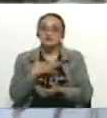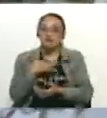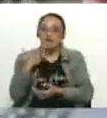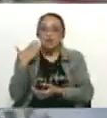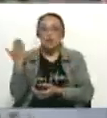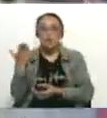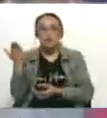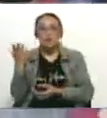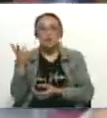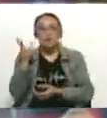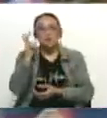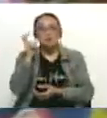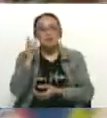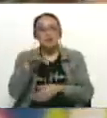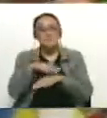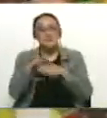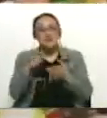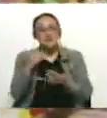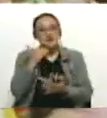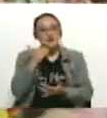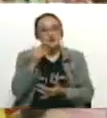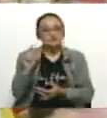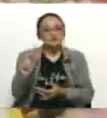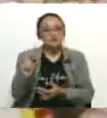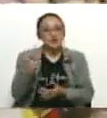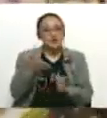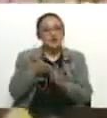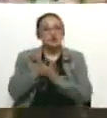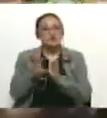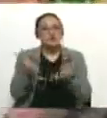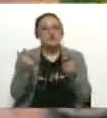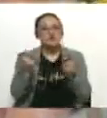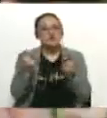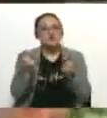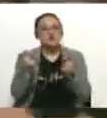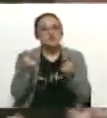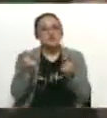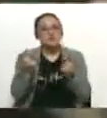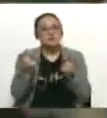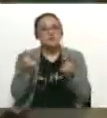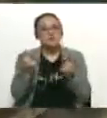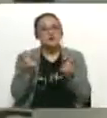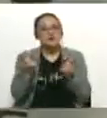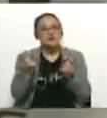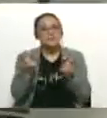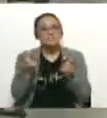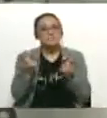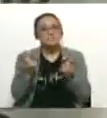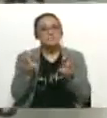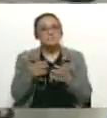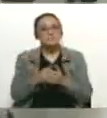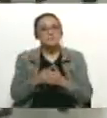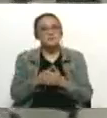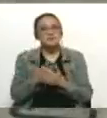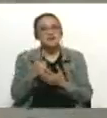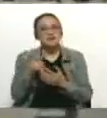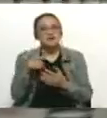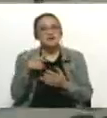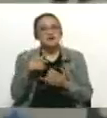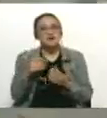orgullosos. Escuchábamos al ministro hace poco hablar sobre lo que implica esta